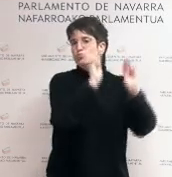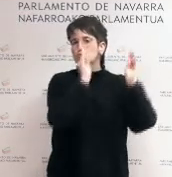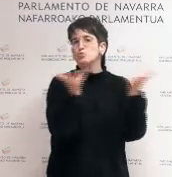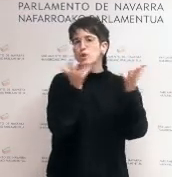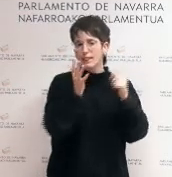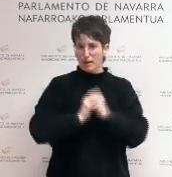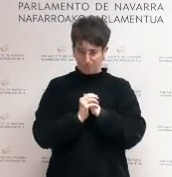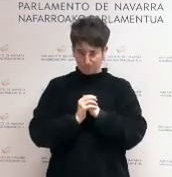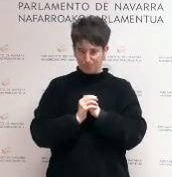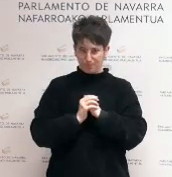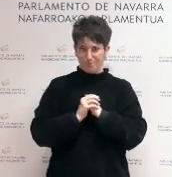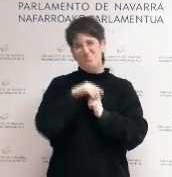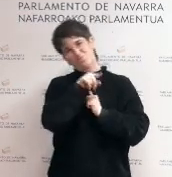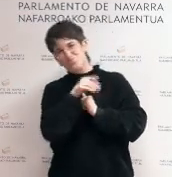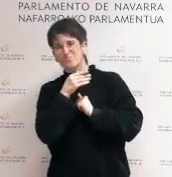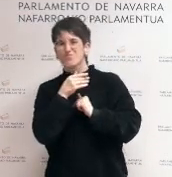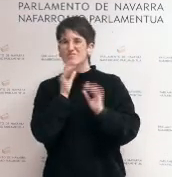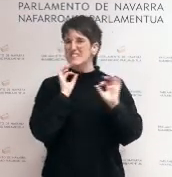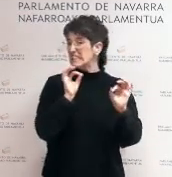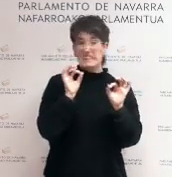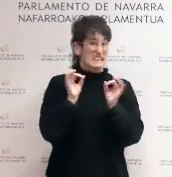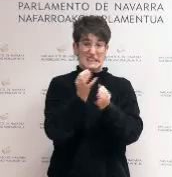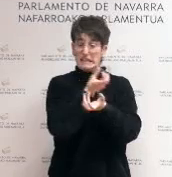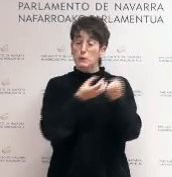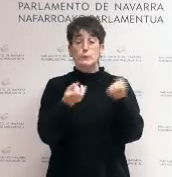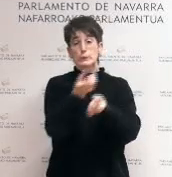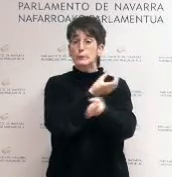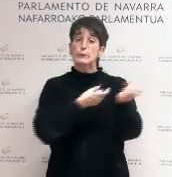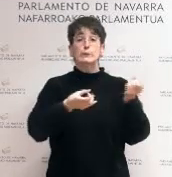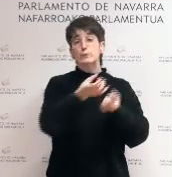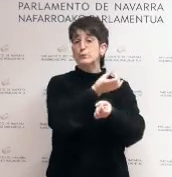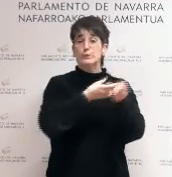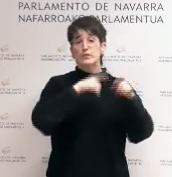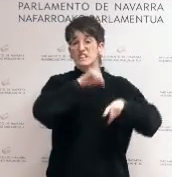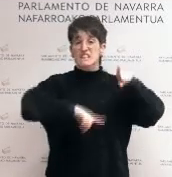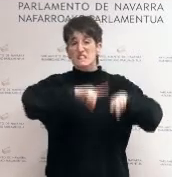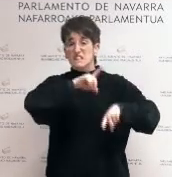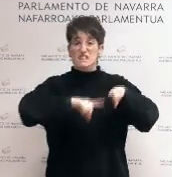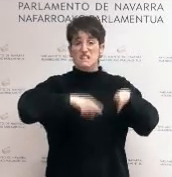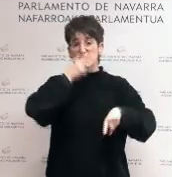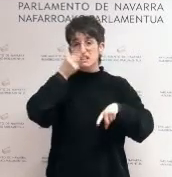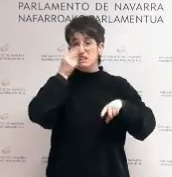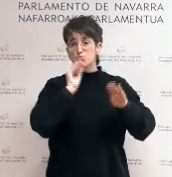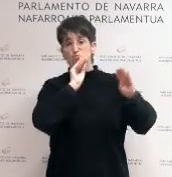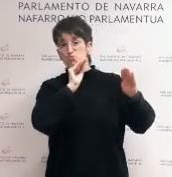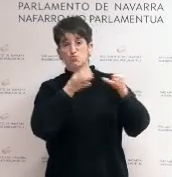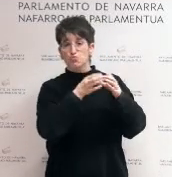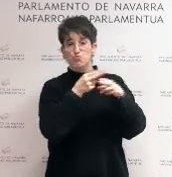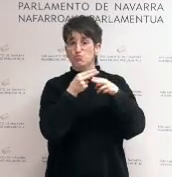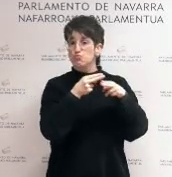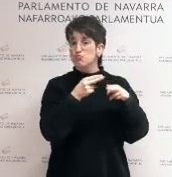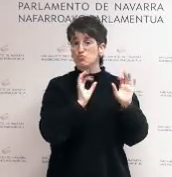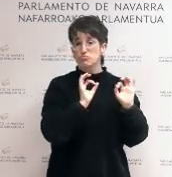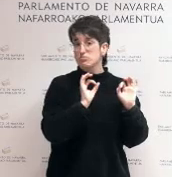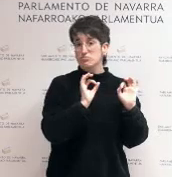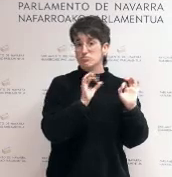Son unos enjuagues que ustedes intercambiarán, como hemos dicho, según sus intereses partidistas y que nada tienen que ver con la afección